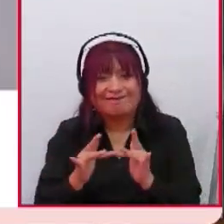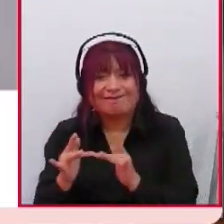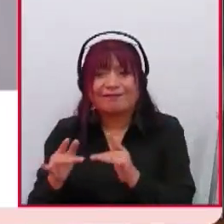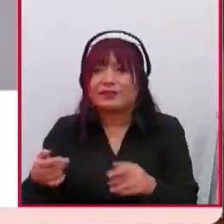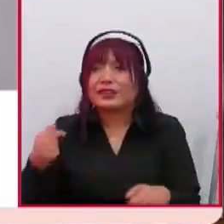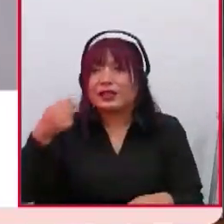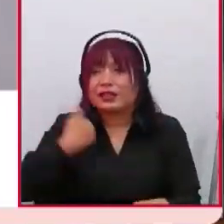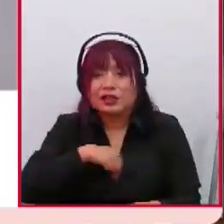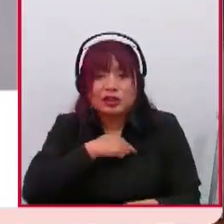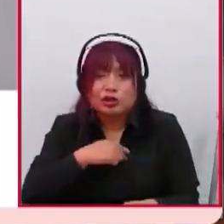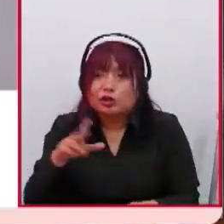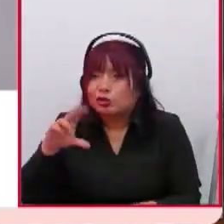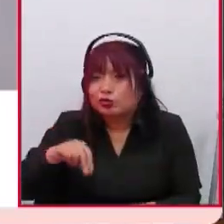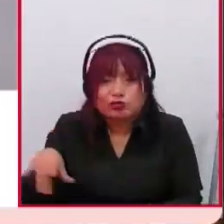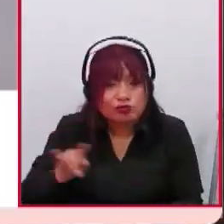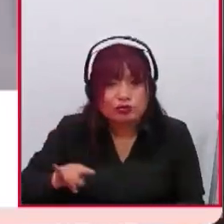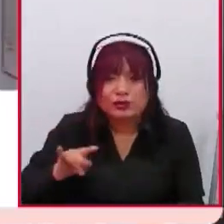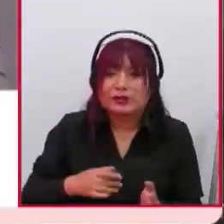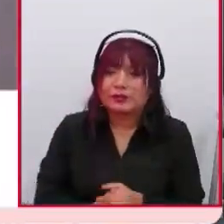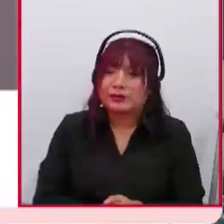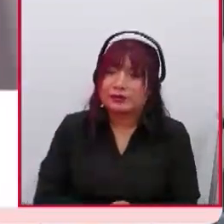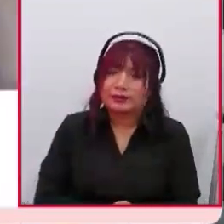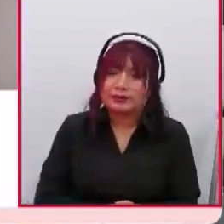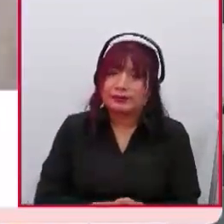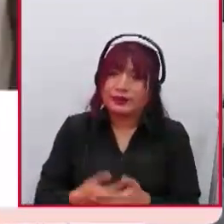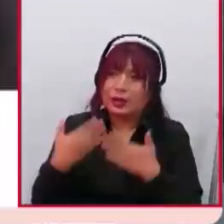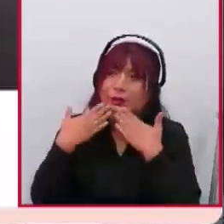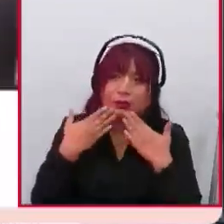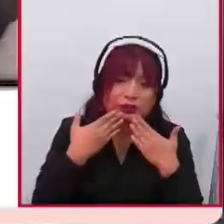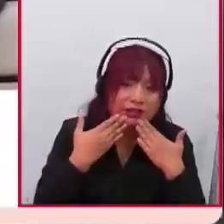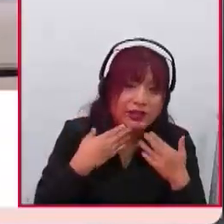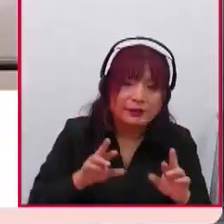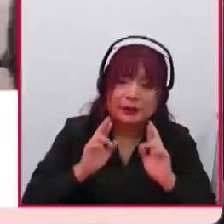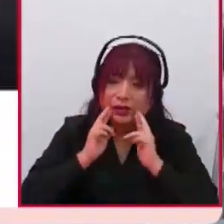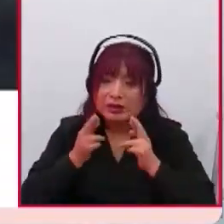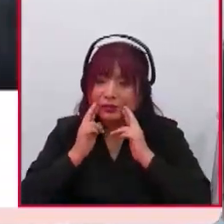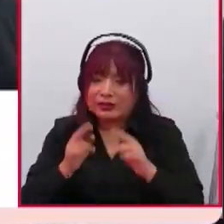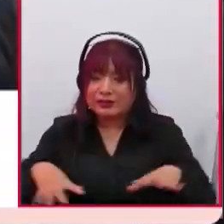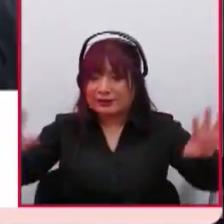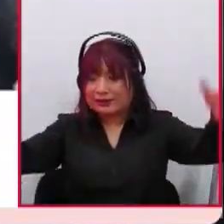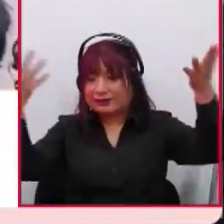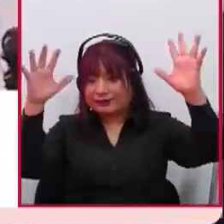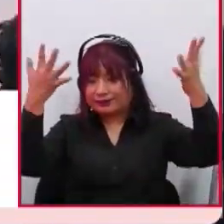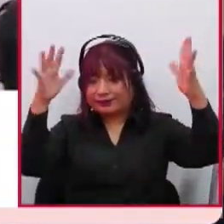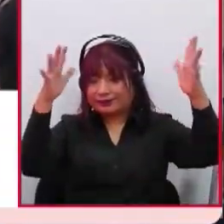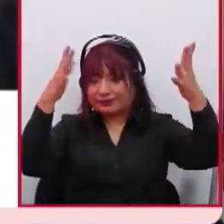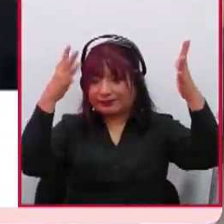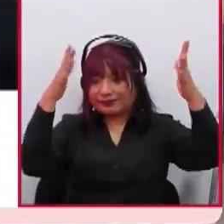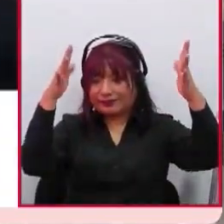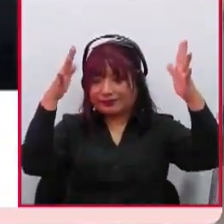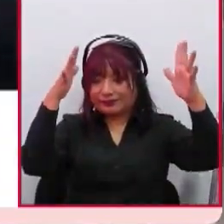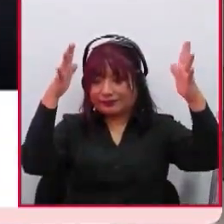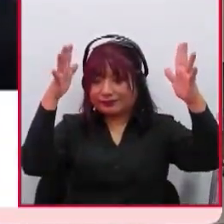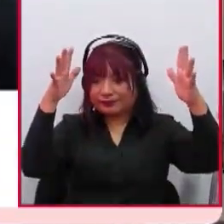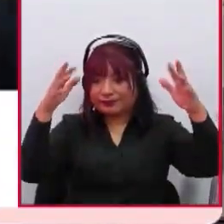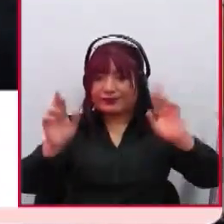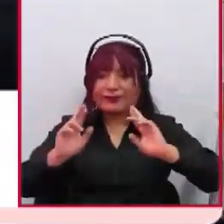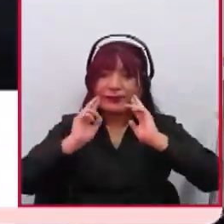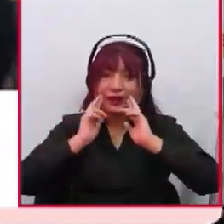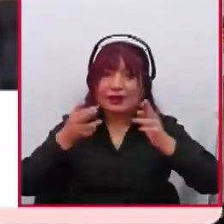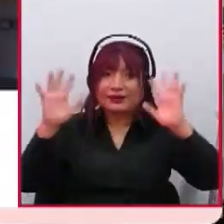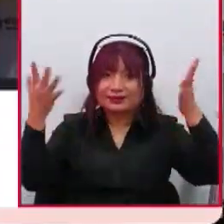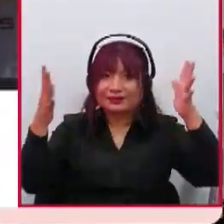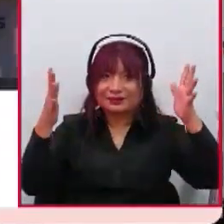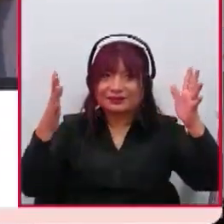Interesante. Bueno, muchas gracias por sus respuestas y por favor brindémosle un nuevo aplauso al ingeniero.